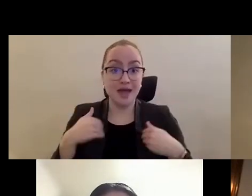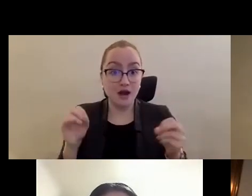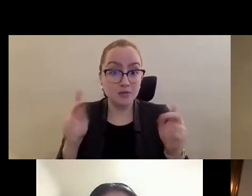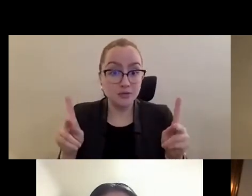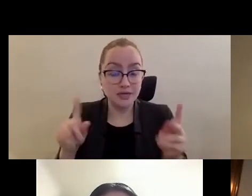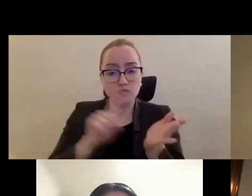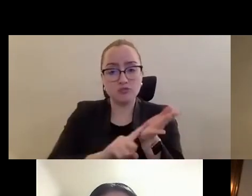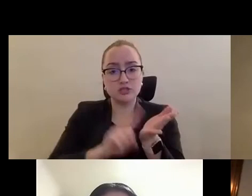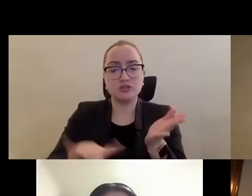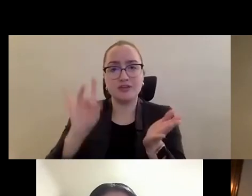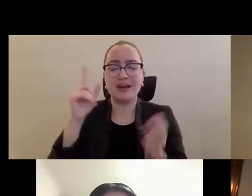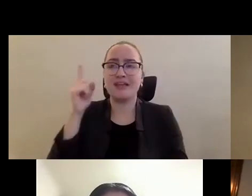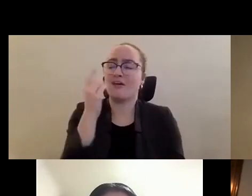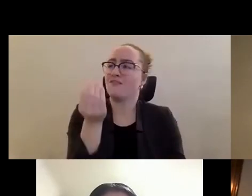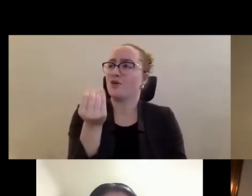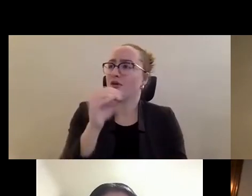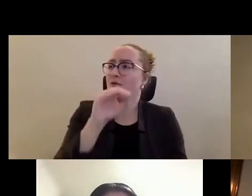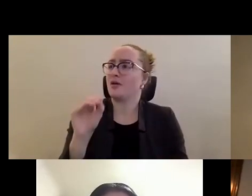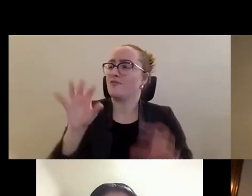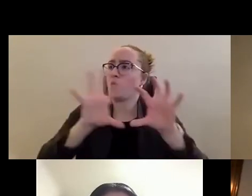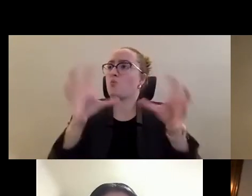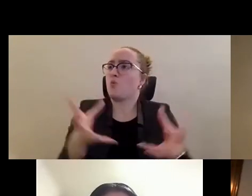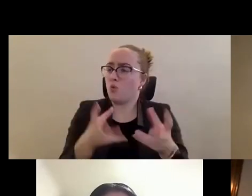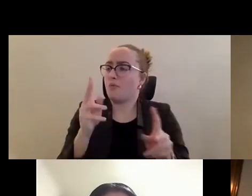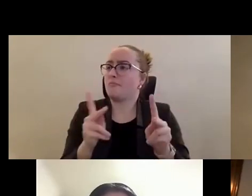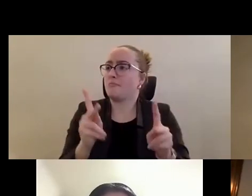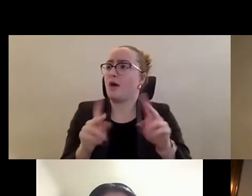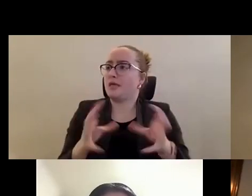Hay gente que ha hecho un poco de investigaciones sobre esto, sobre cuántas personas